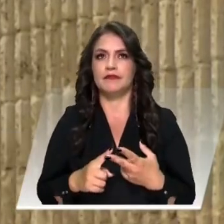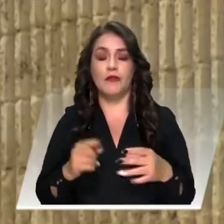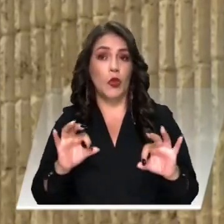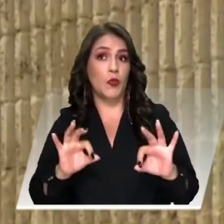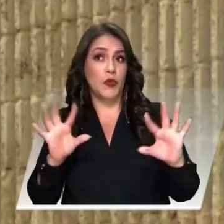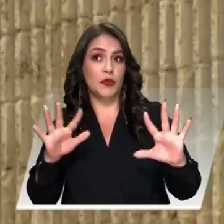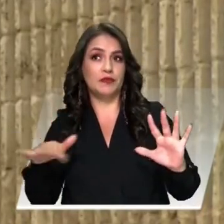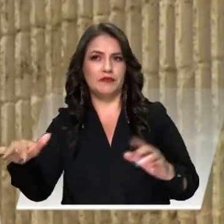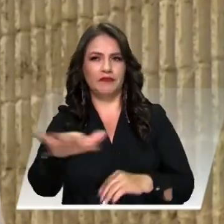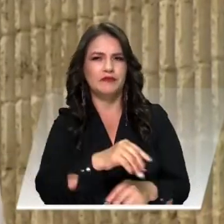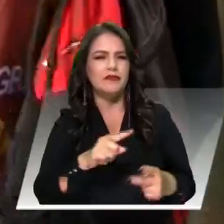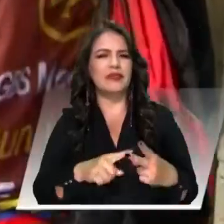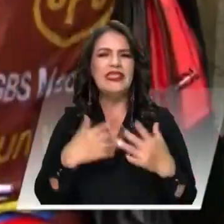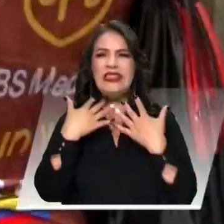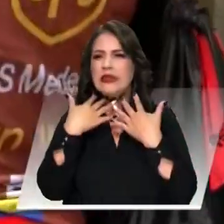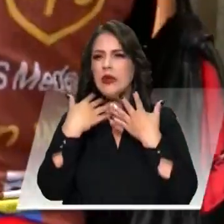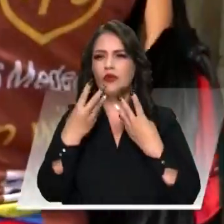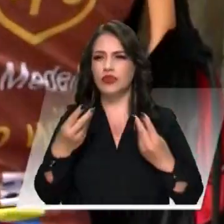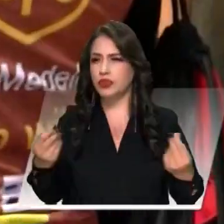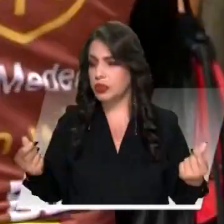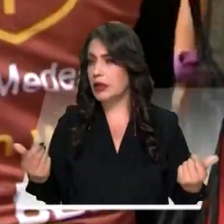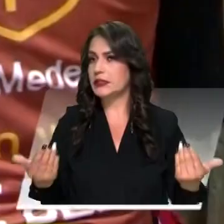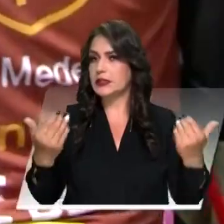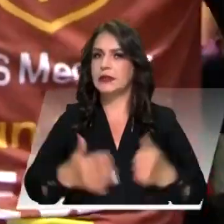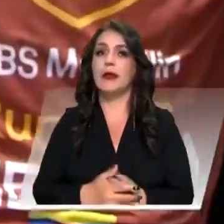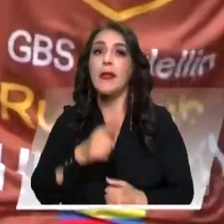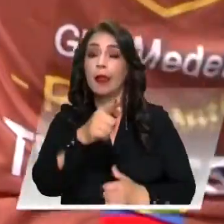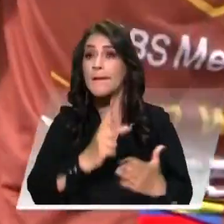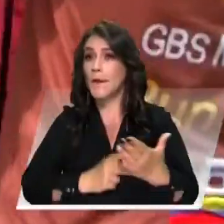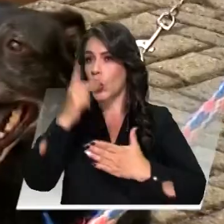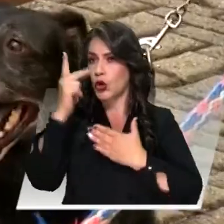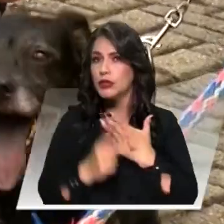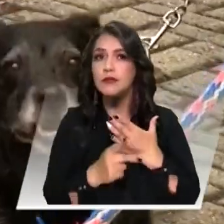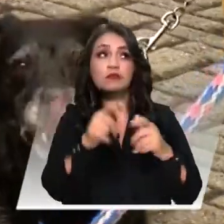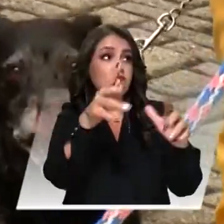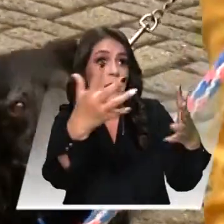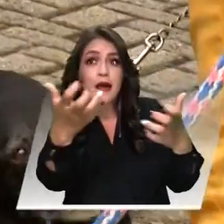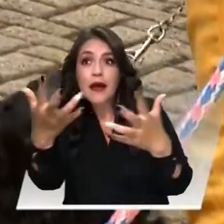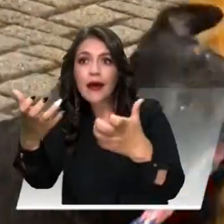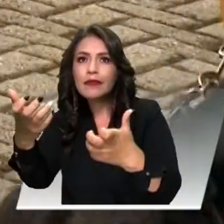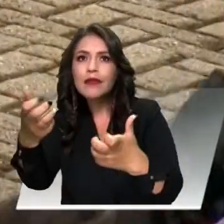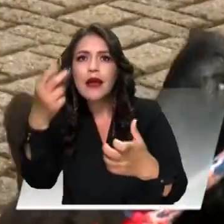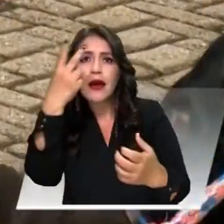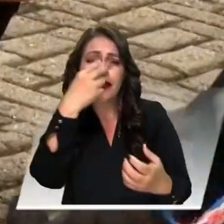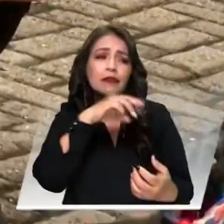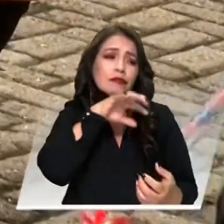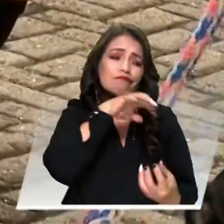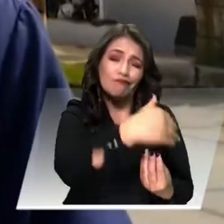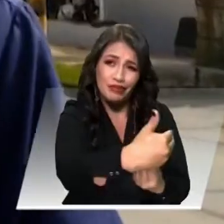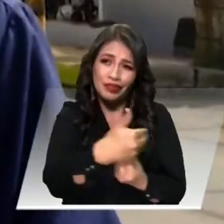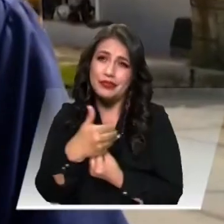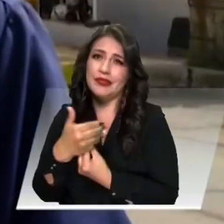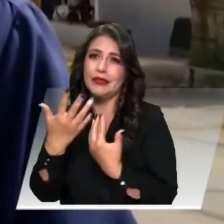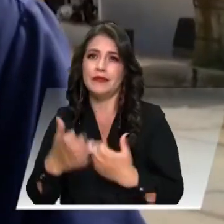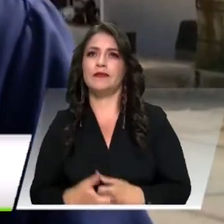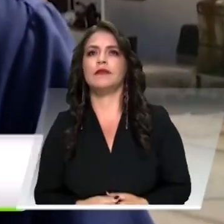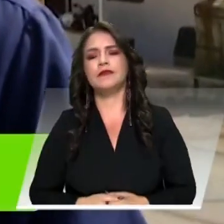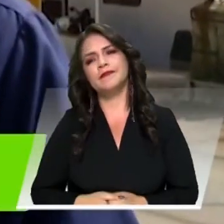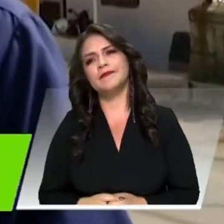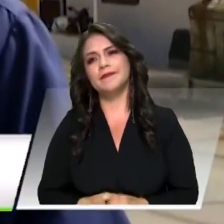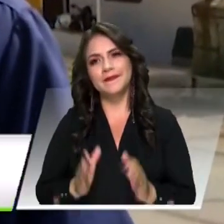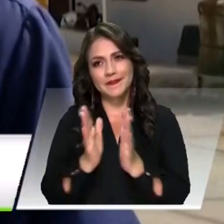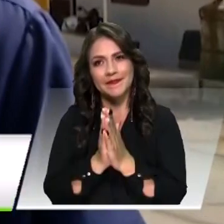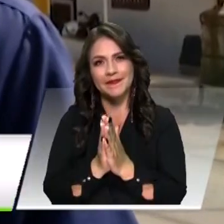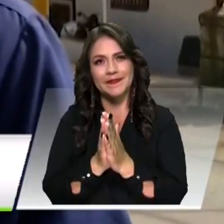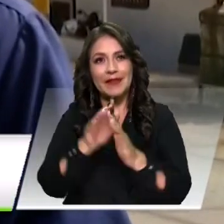oportunidad de desestresarlos un momento. El proyecto busca personas que deseen adoptar a los caninos. Hago un llamado de